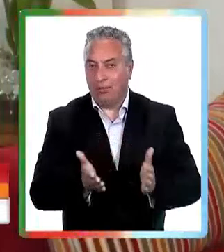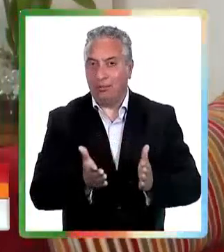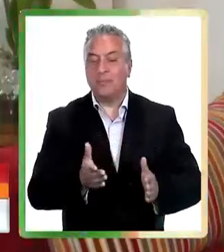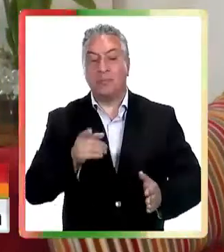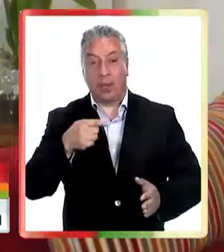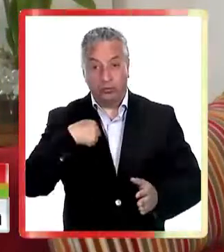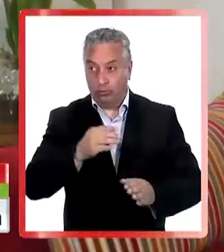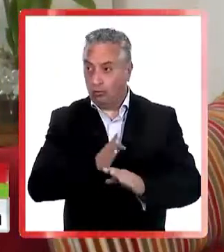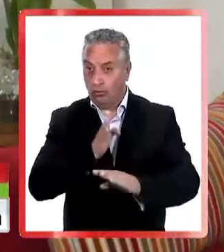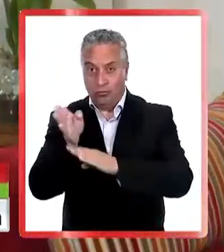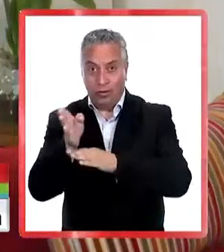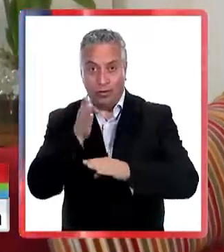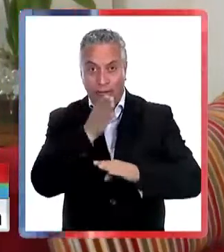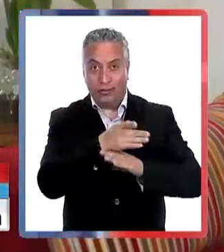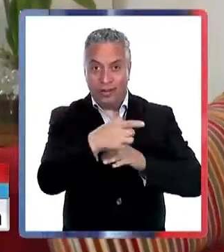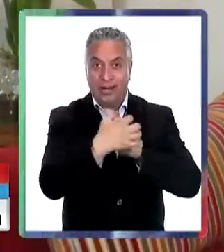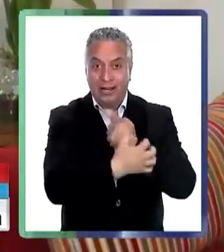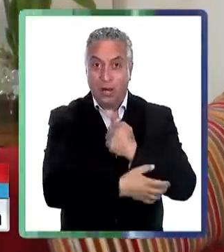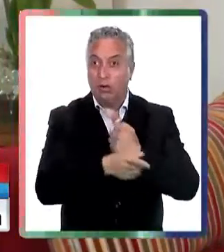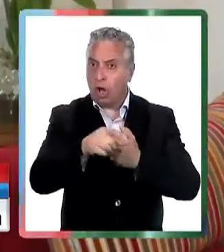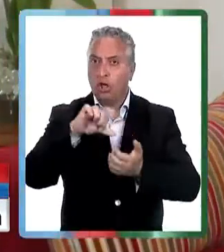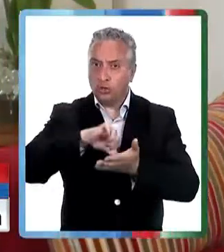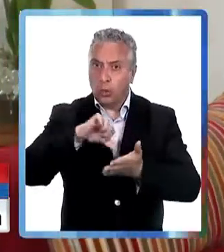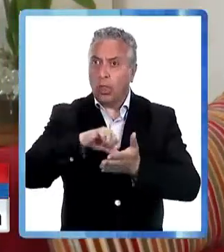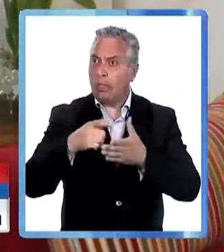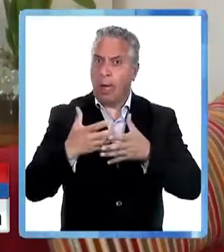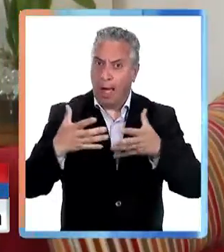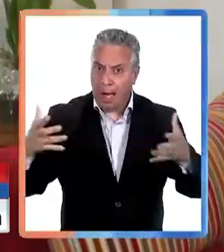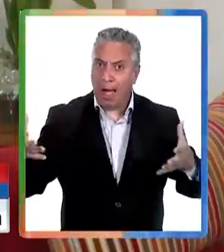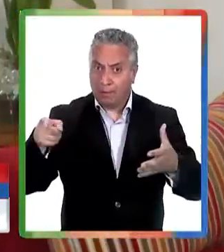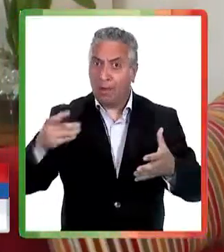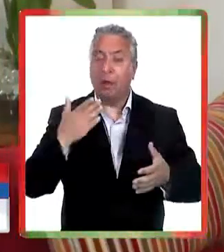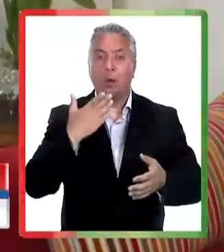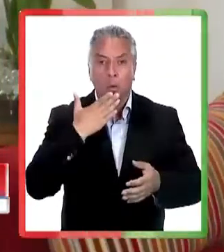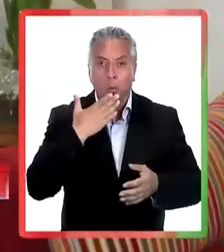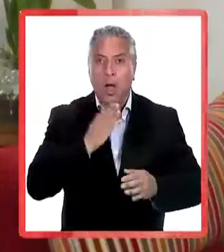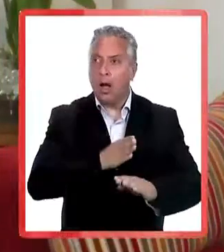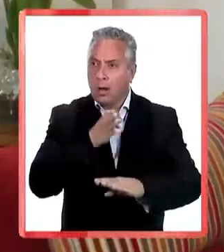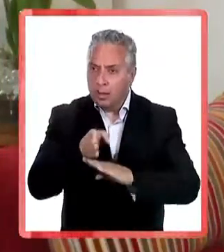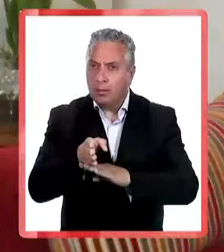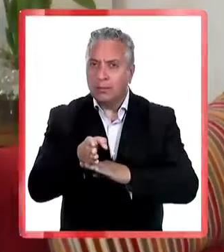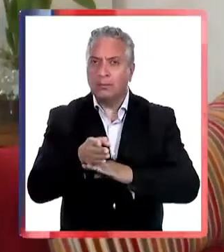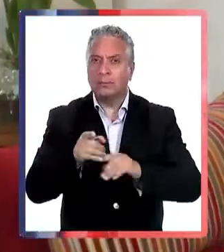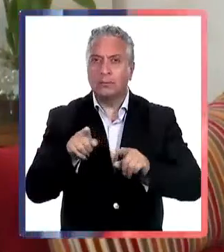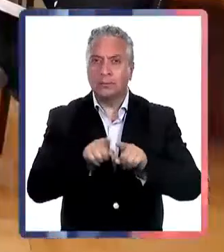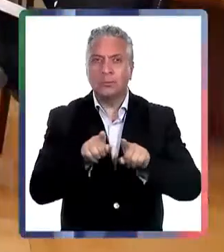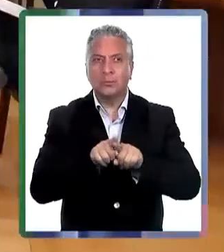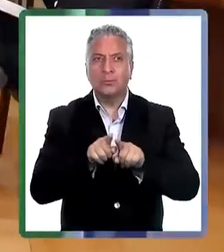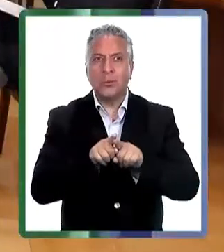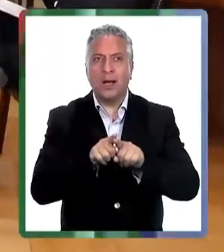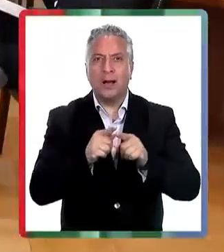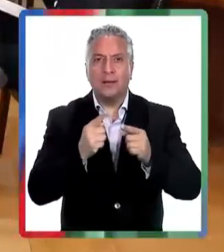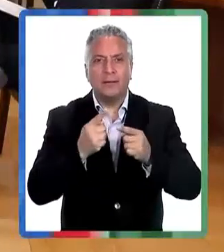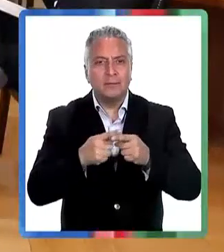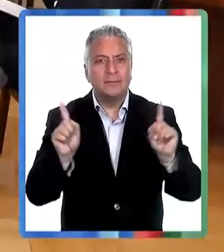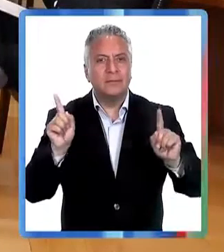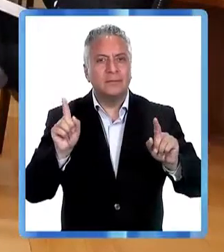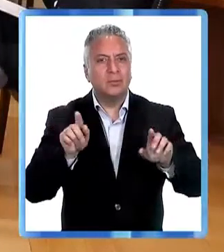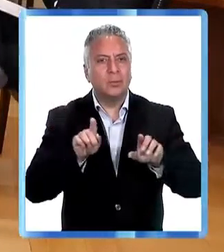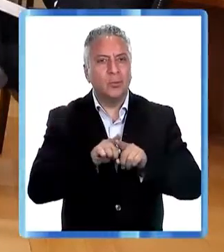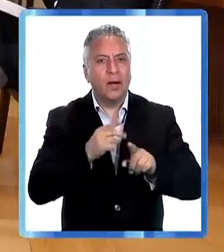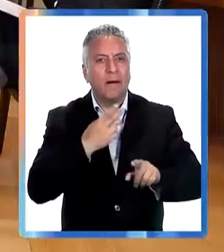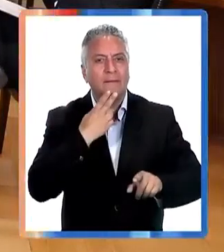cambio, cuando voy a regiones, a veces a ciudades grandes, pero de todas maneras está ese dejo